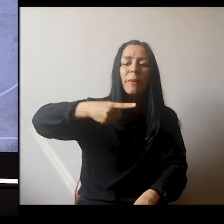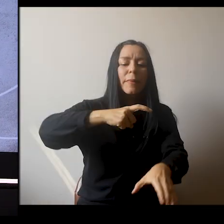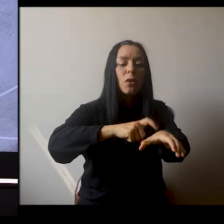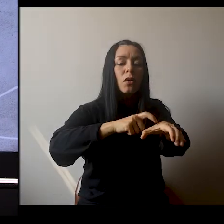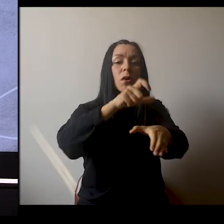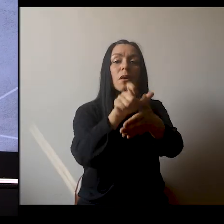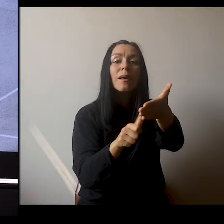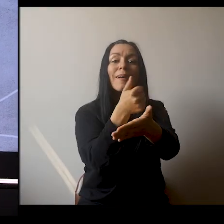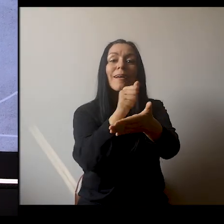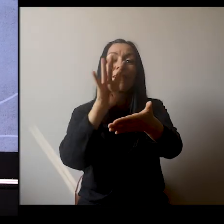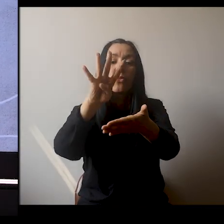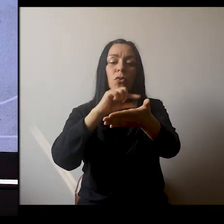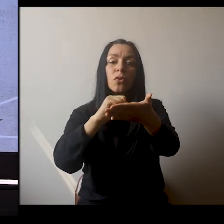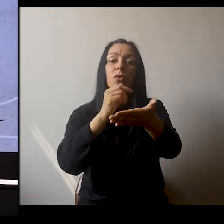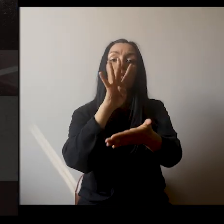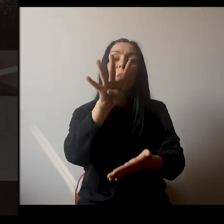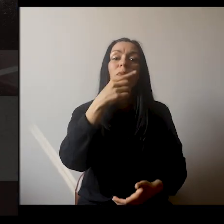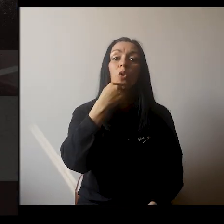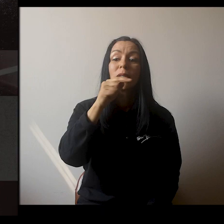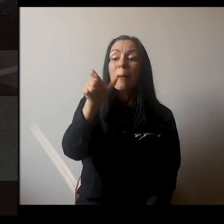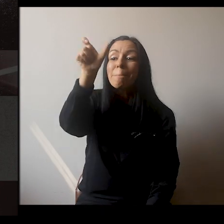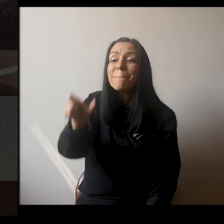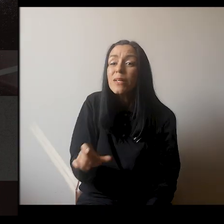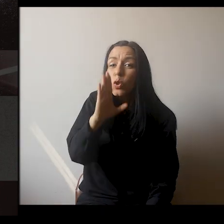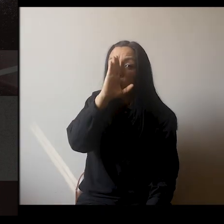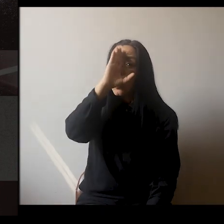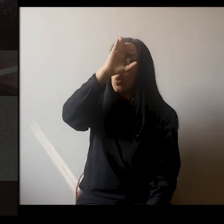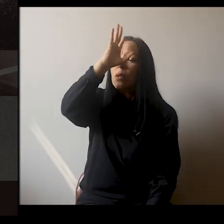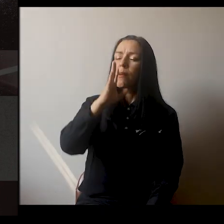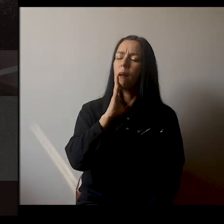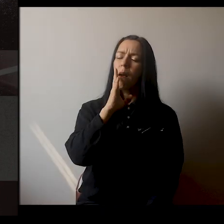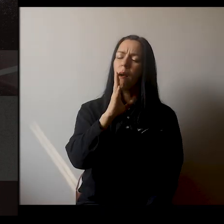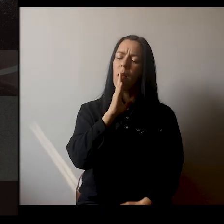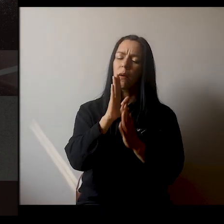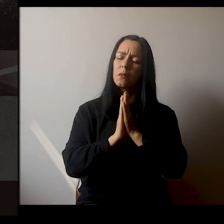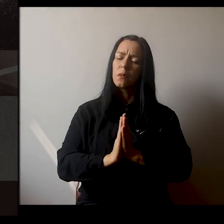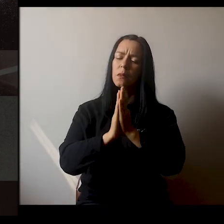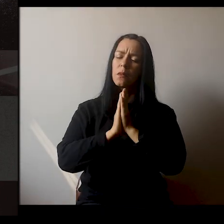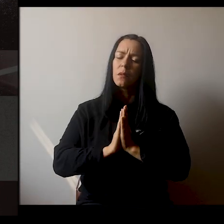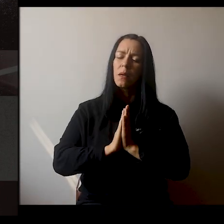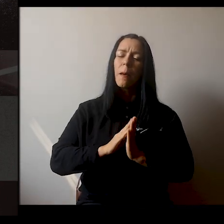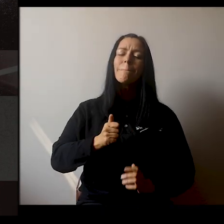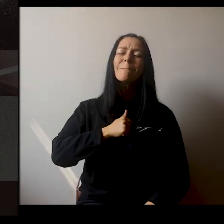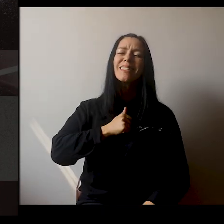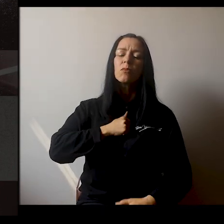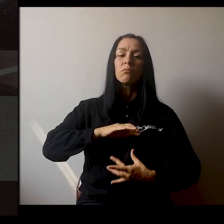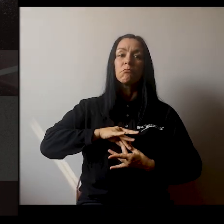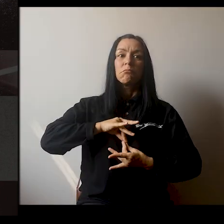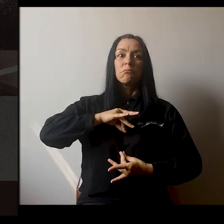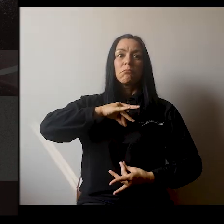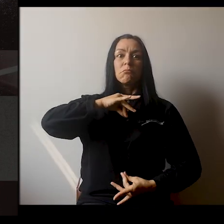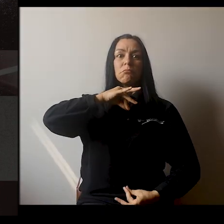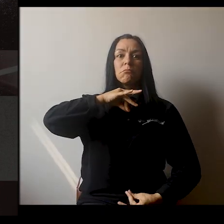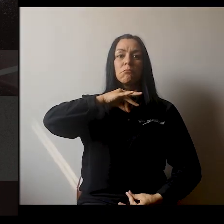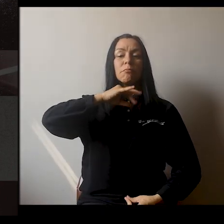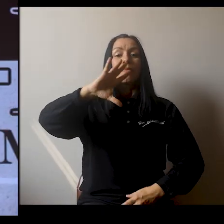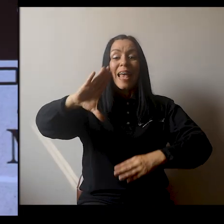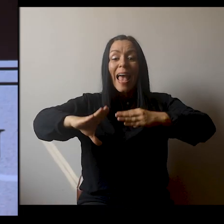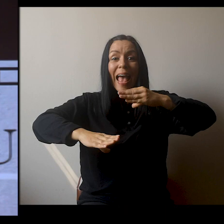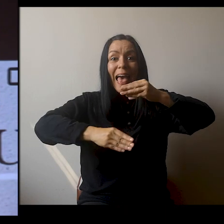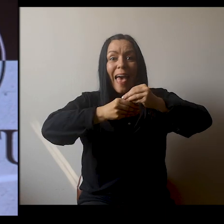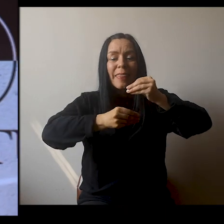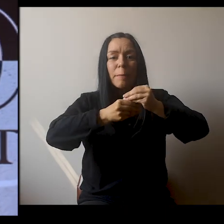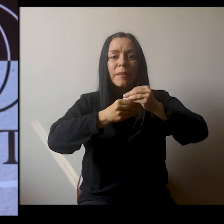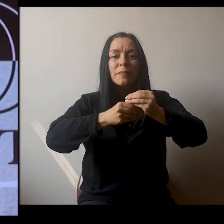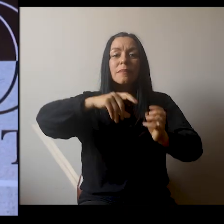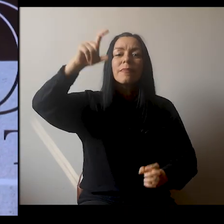Corintios 14:4: el que habla en lenguas se edifica a sí mismo. Pero además de